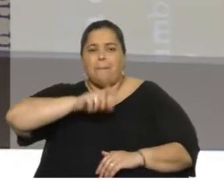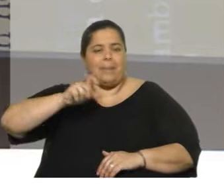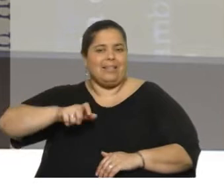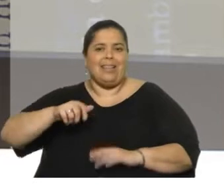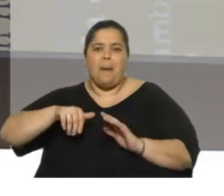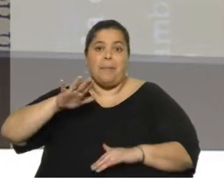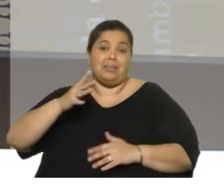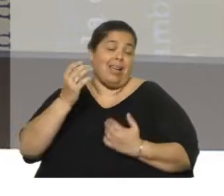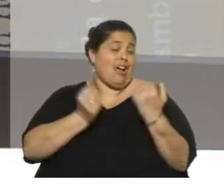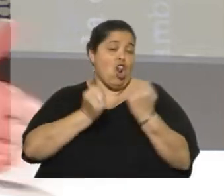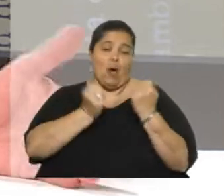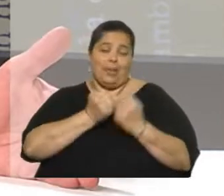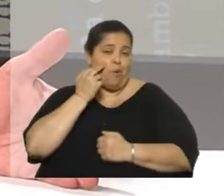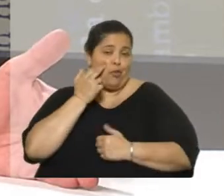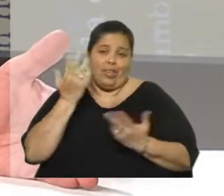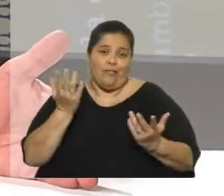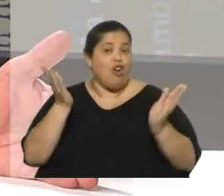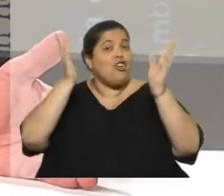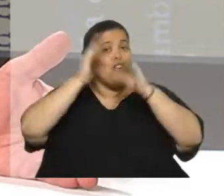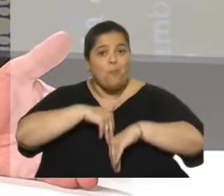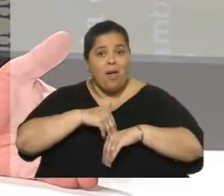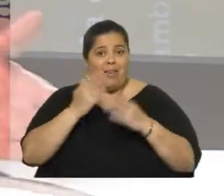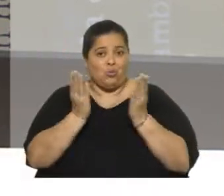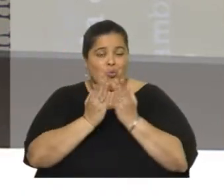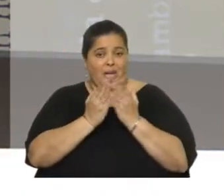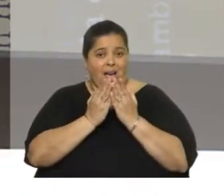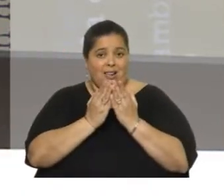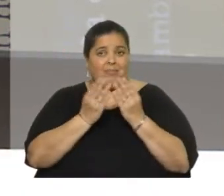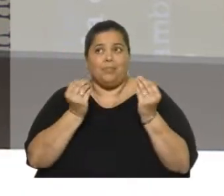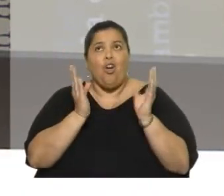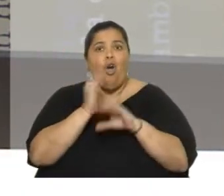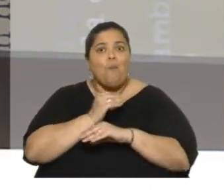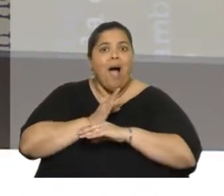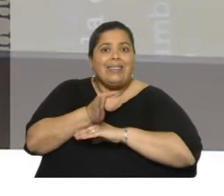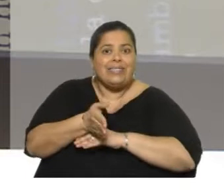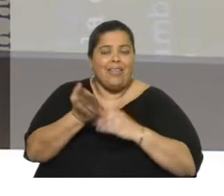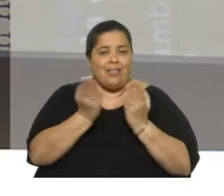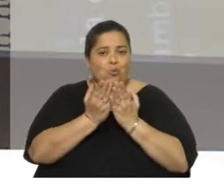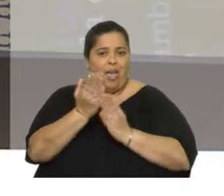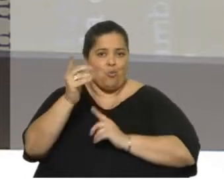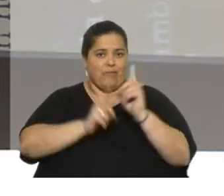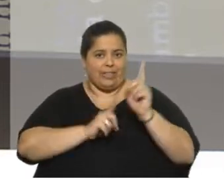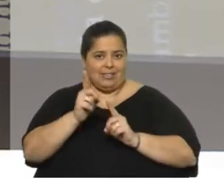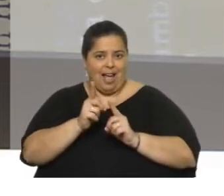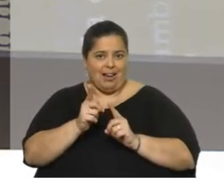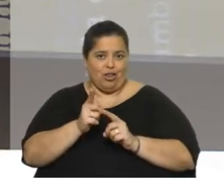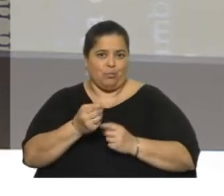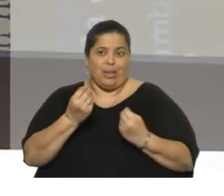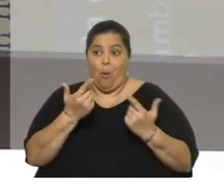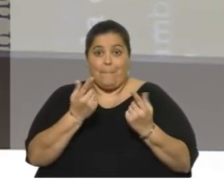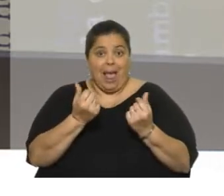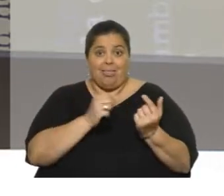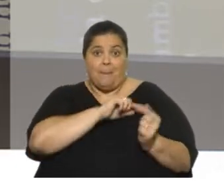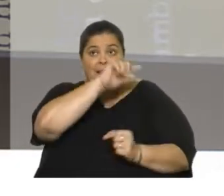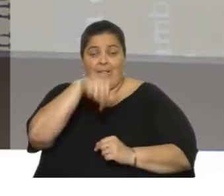por razones económicas, esté excluida de el acceso a la educación superior. Y esa fue una